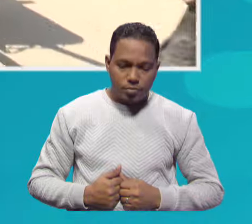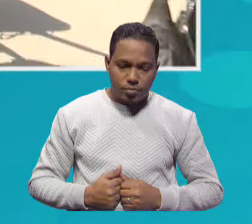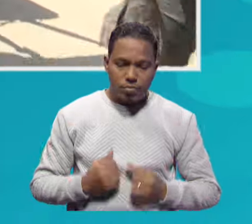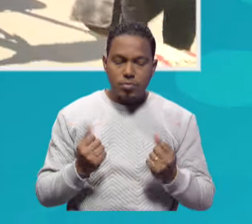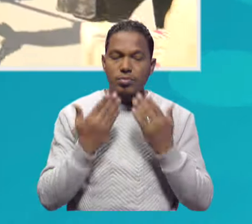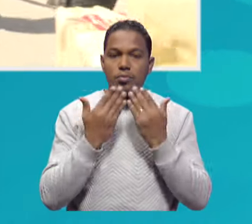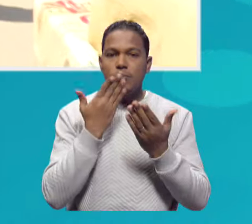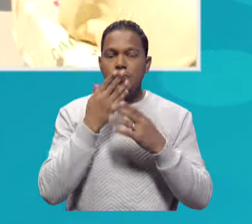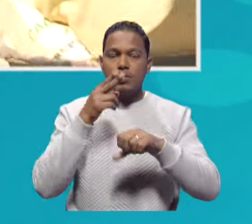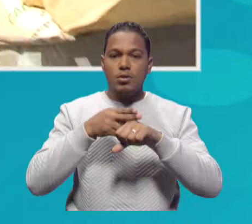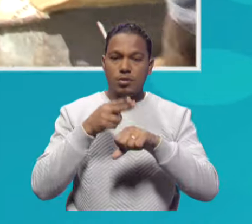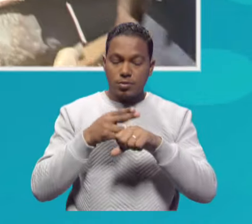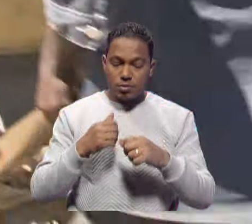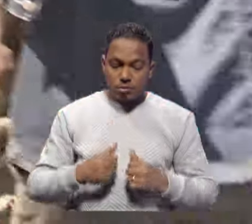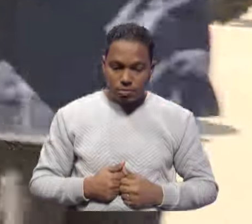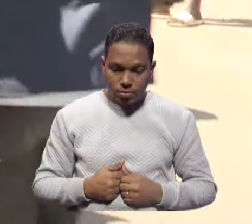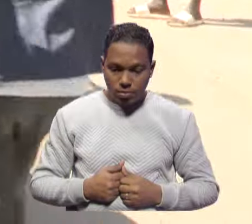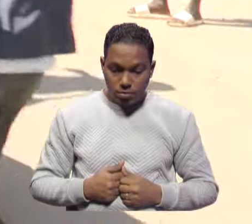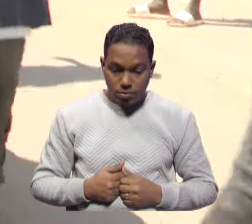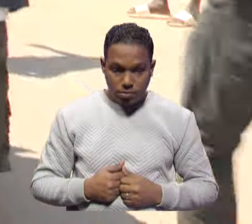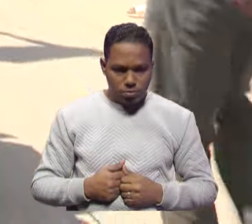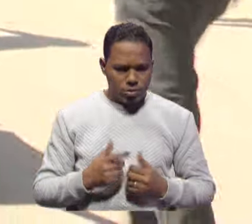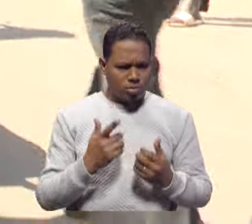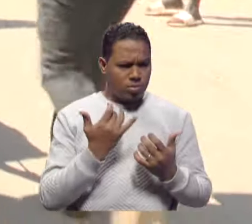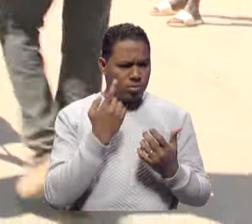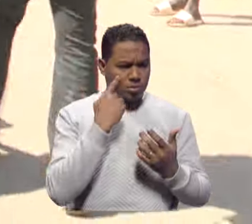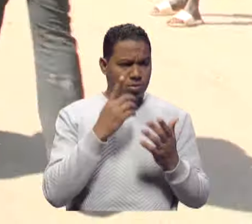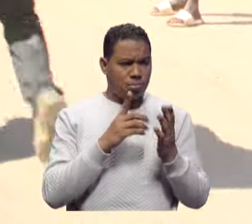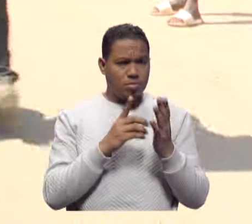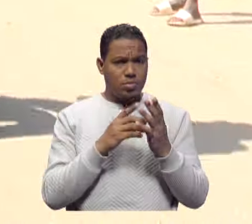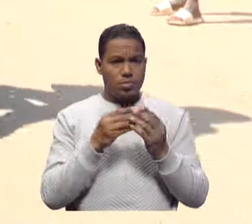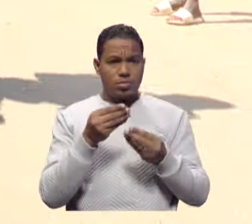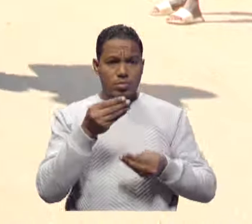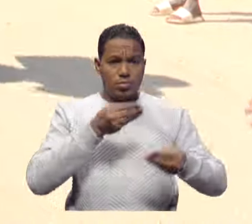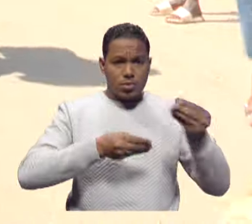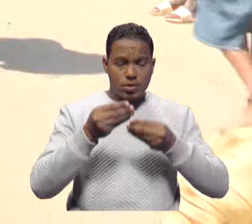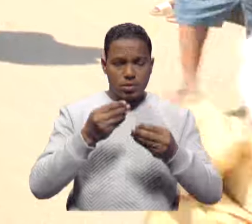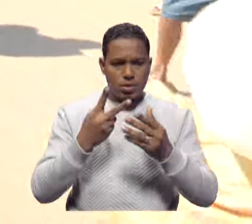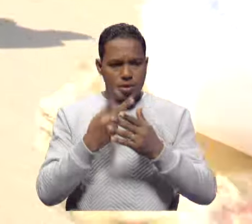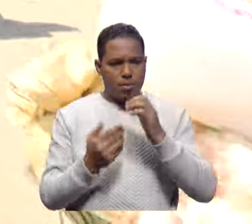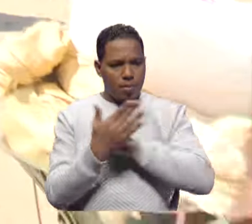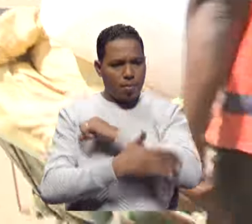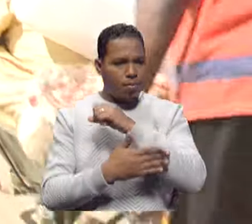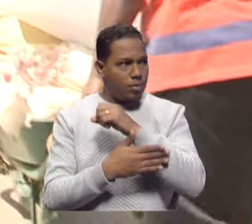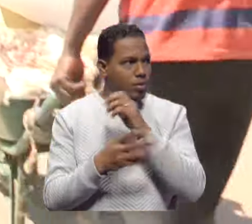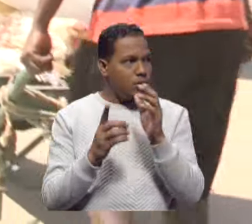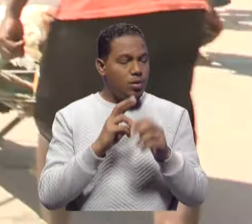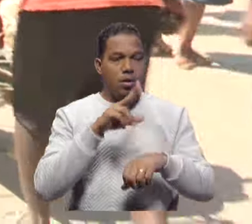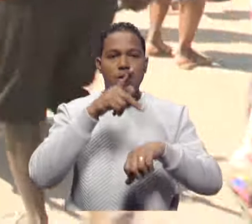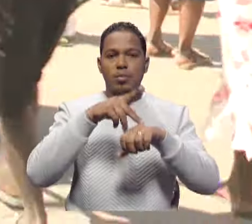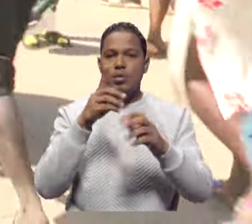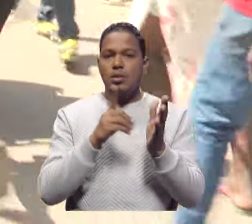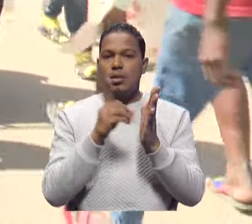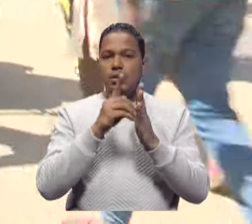Gracias, muy buenas tardes. Bajo total calma se desarrolla aquí en la provincia de Dajabón